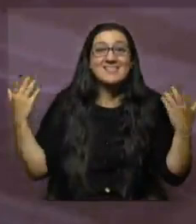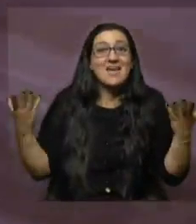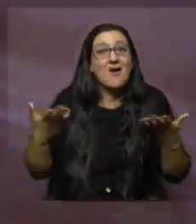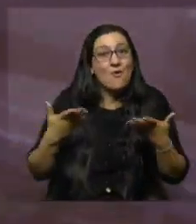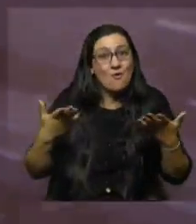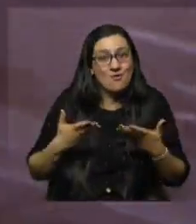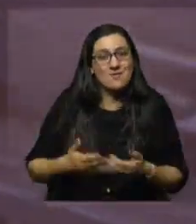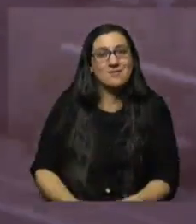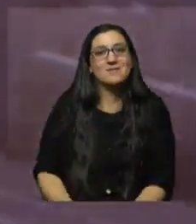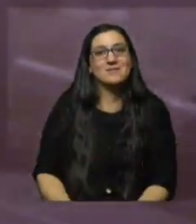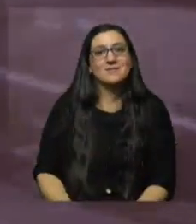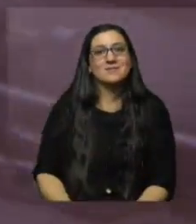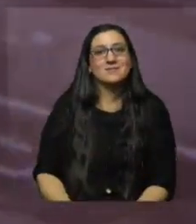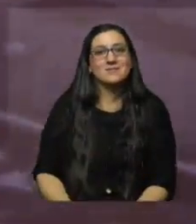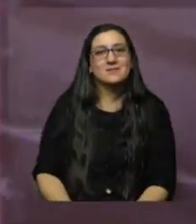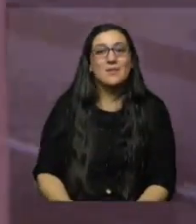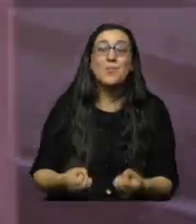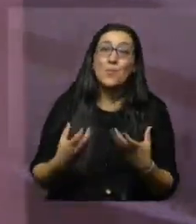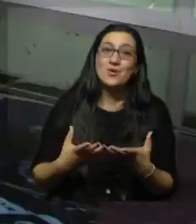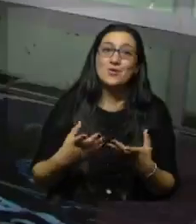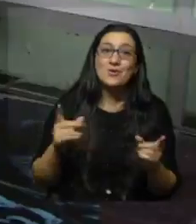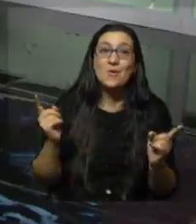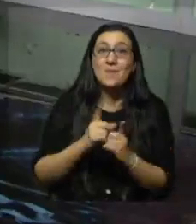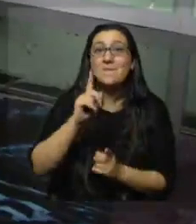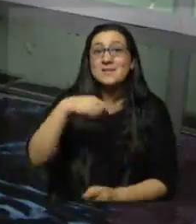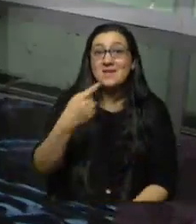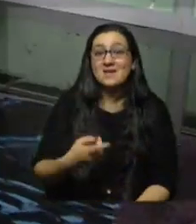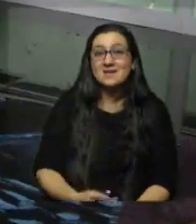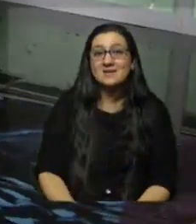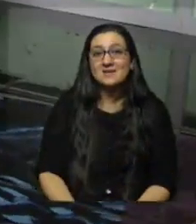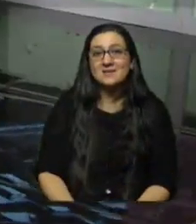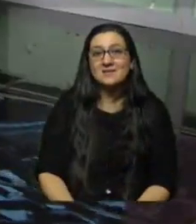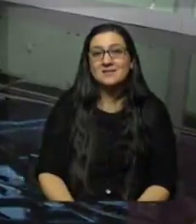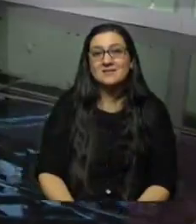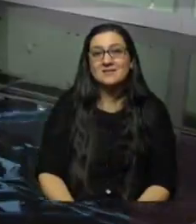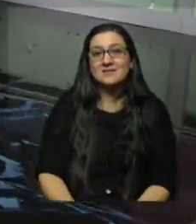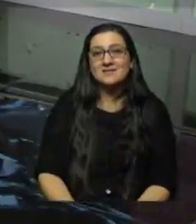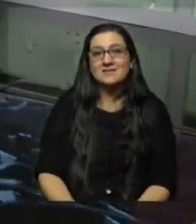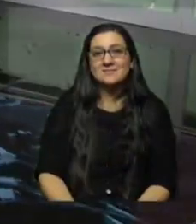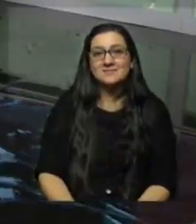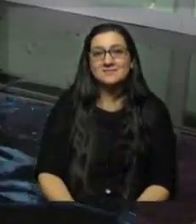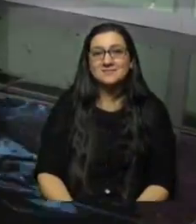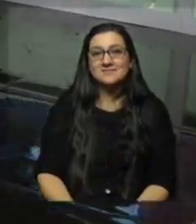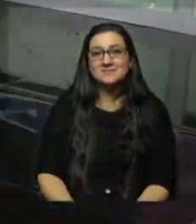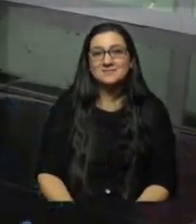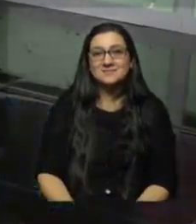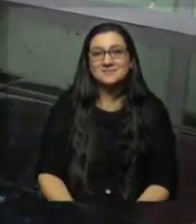señor. Ningún momento de este campeonato. Así que bueno, nos recordamos mañana. No quiero ver caras tristes, ¿eh? Para todo nada. Para arriba. Todo.